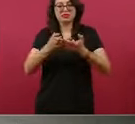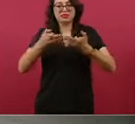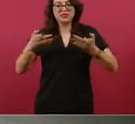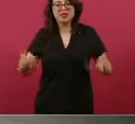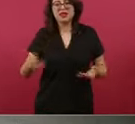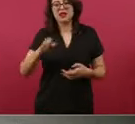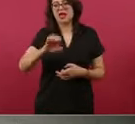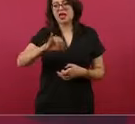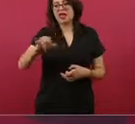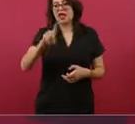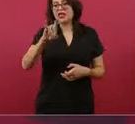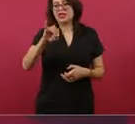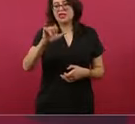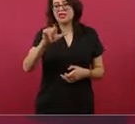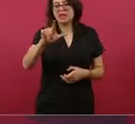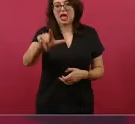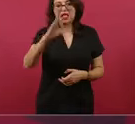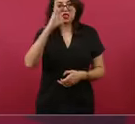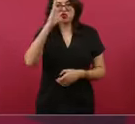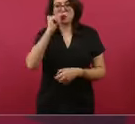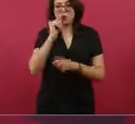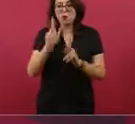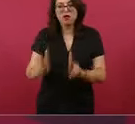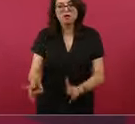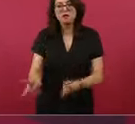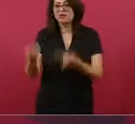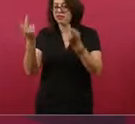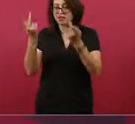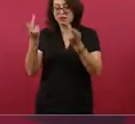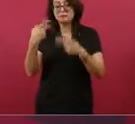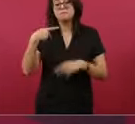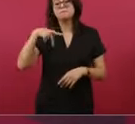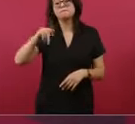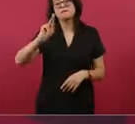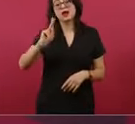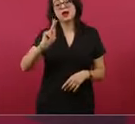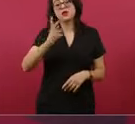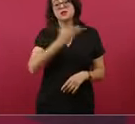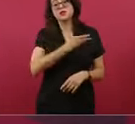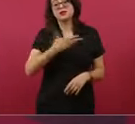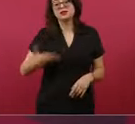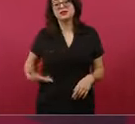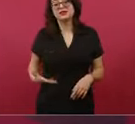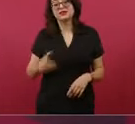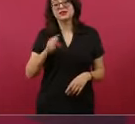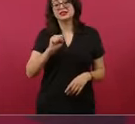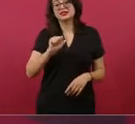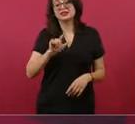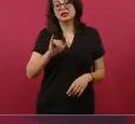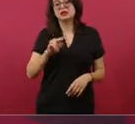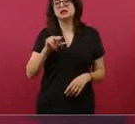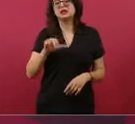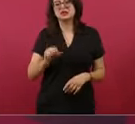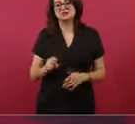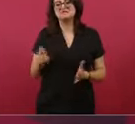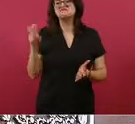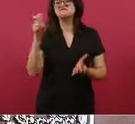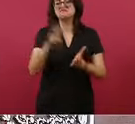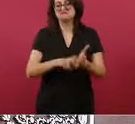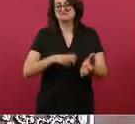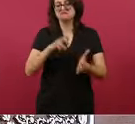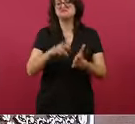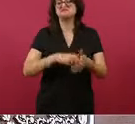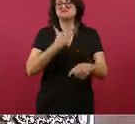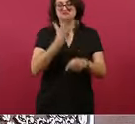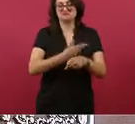reformó el artículo 27 de la Constitución y puso las tierras